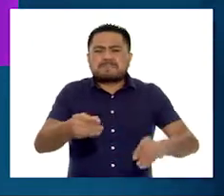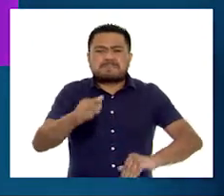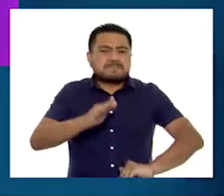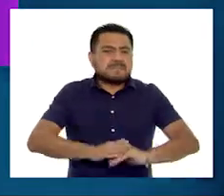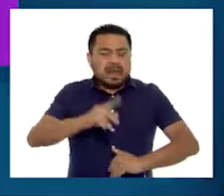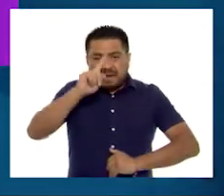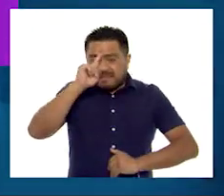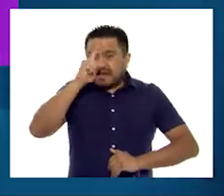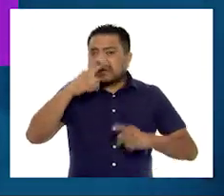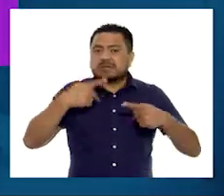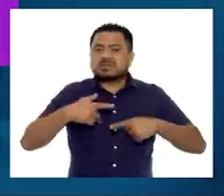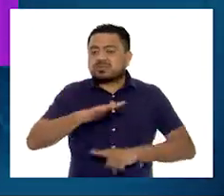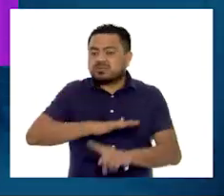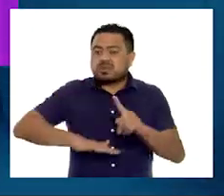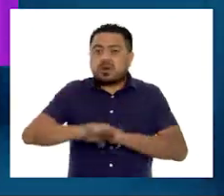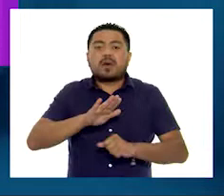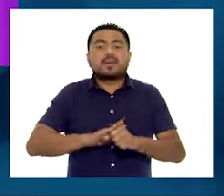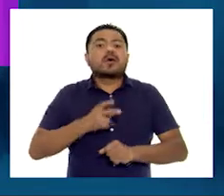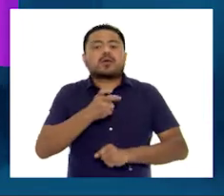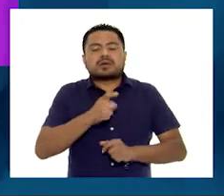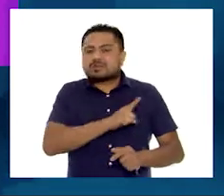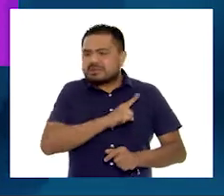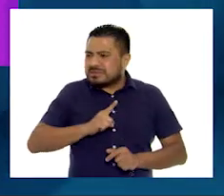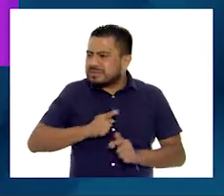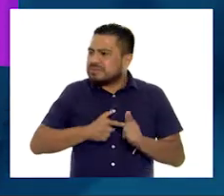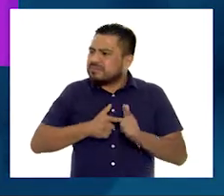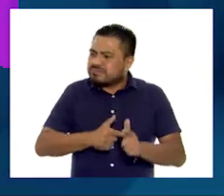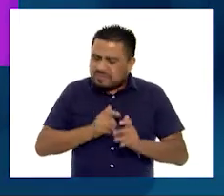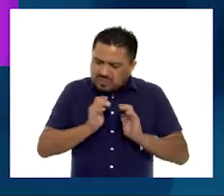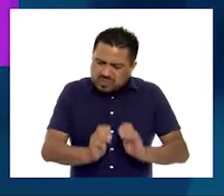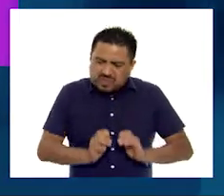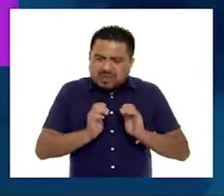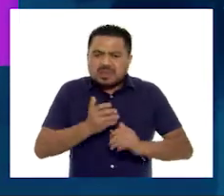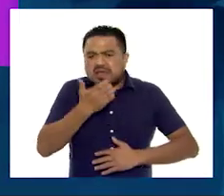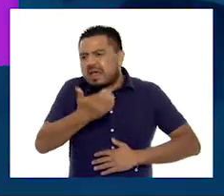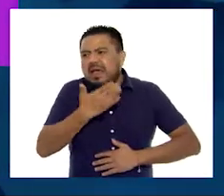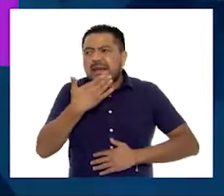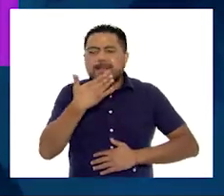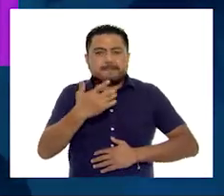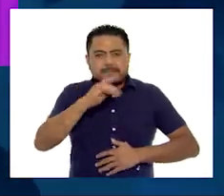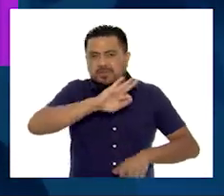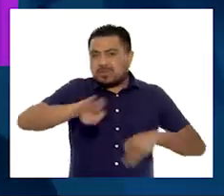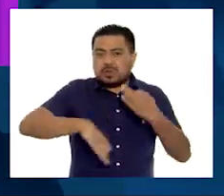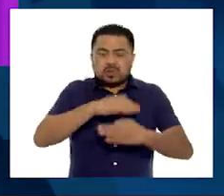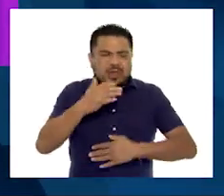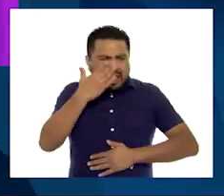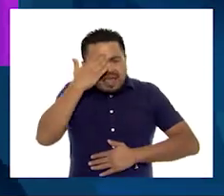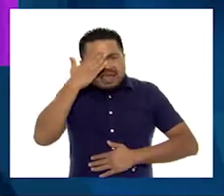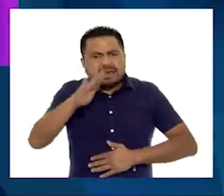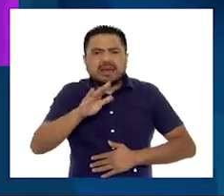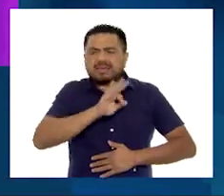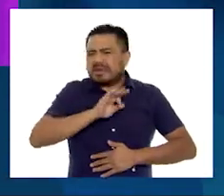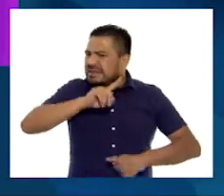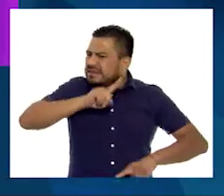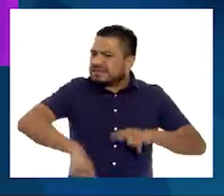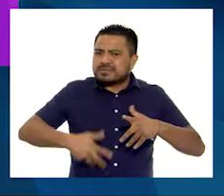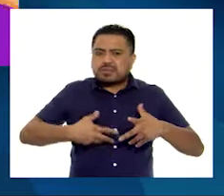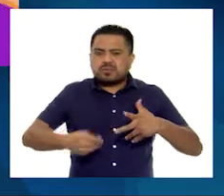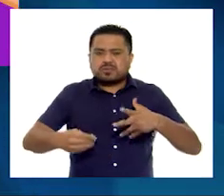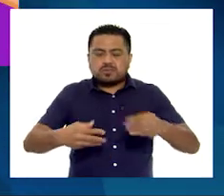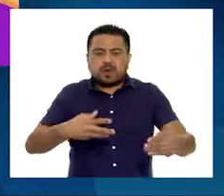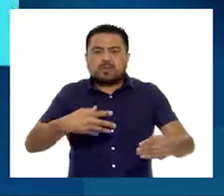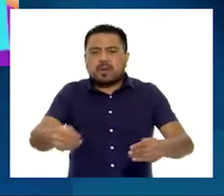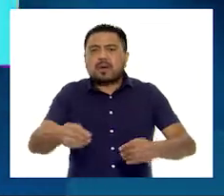entre las personas por eso hay que continuar cuidando no siguiendo las buenas prácticas que ya todos conocemos para evitar contagiarnos